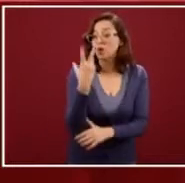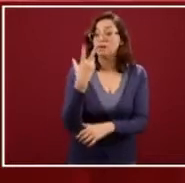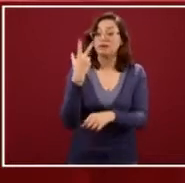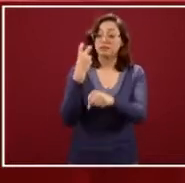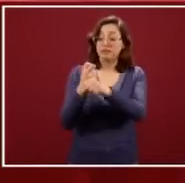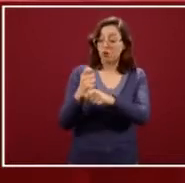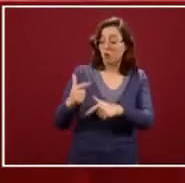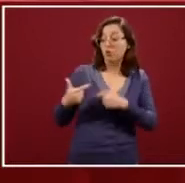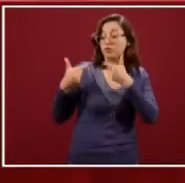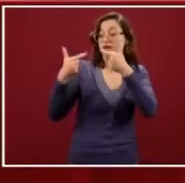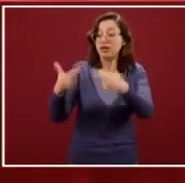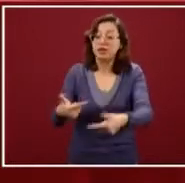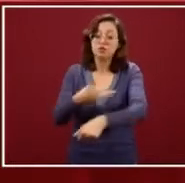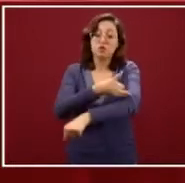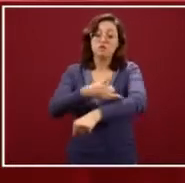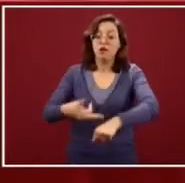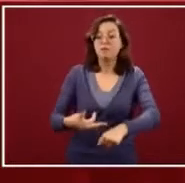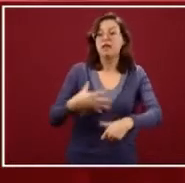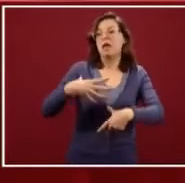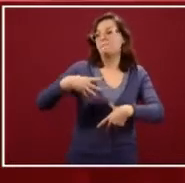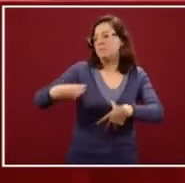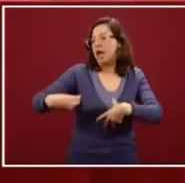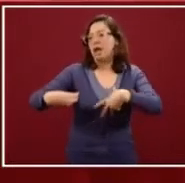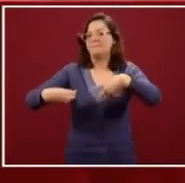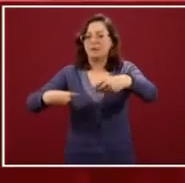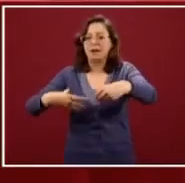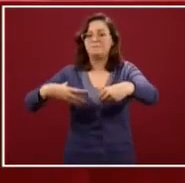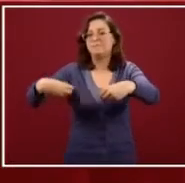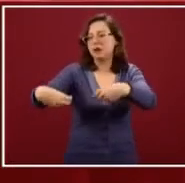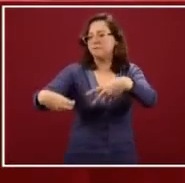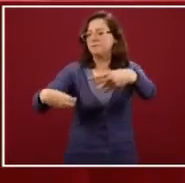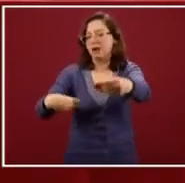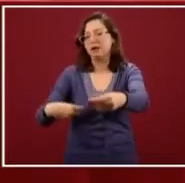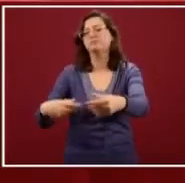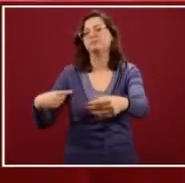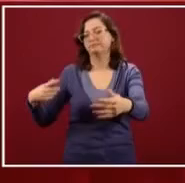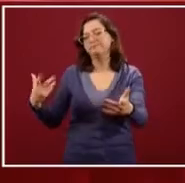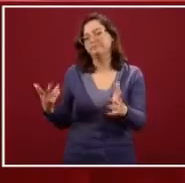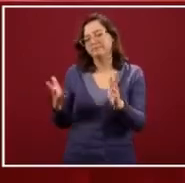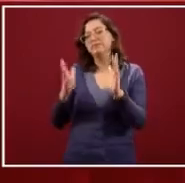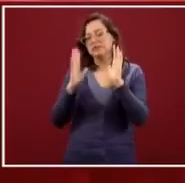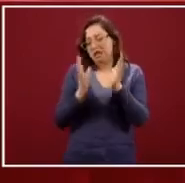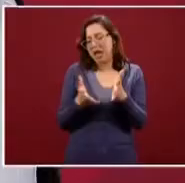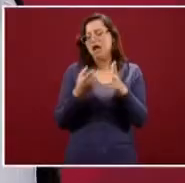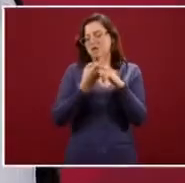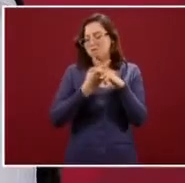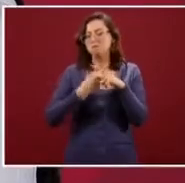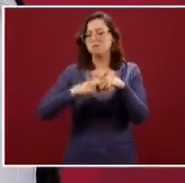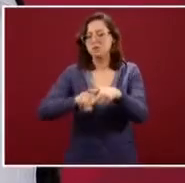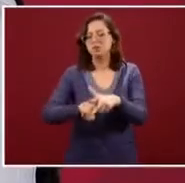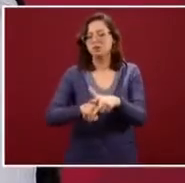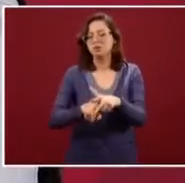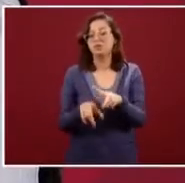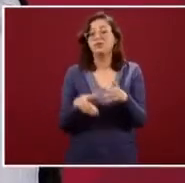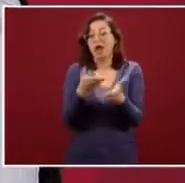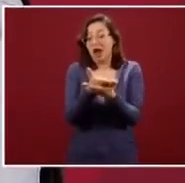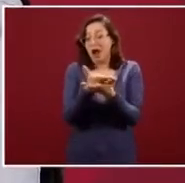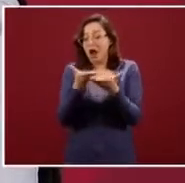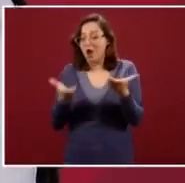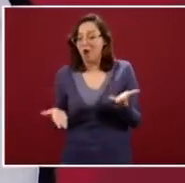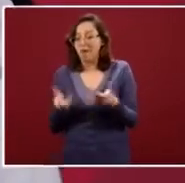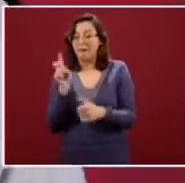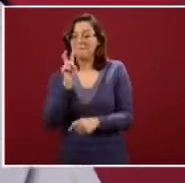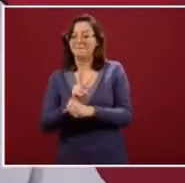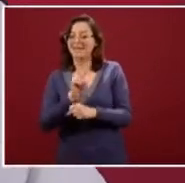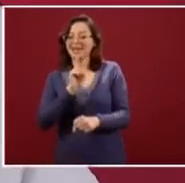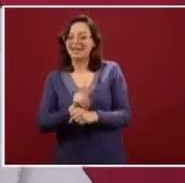secundaria, brotes familiares, como lo hemos visto en la evolución de los últimos días. Por lo tanto, entonces el enfoque